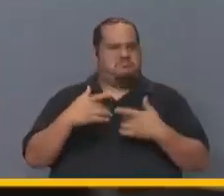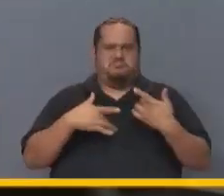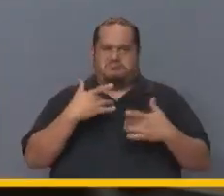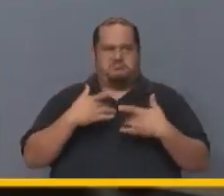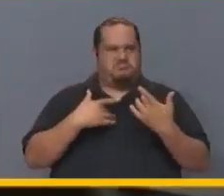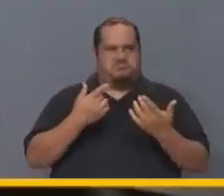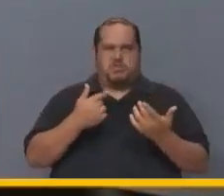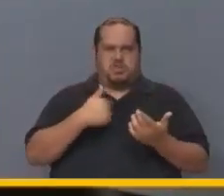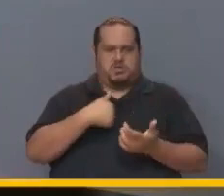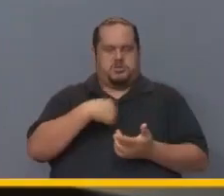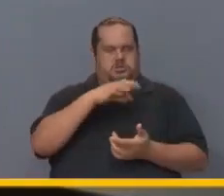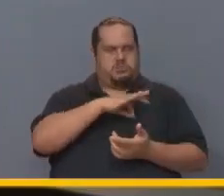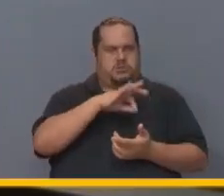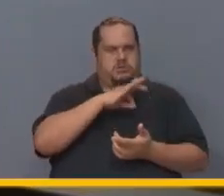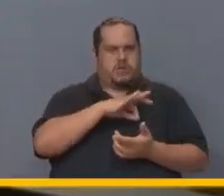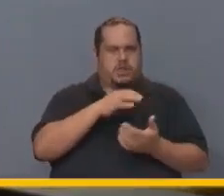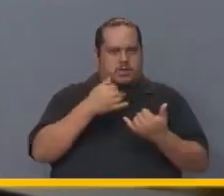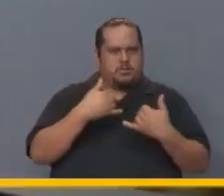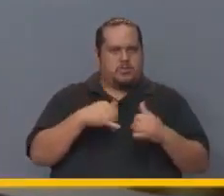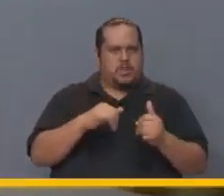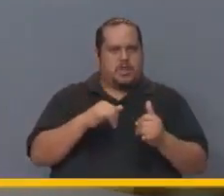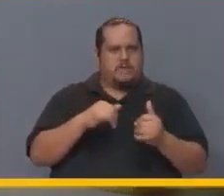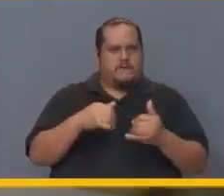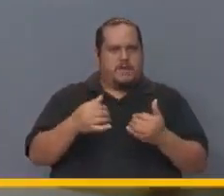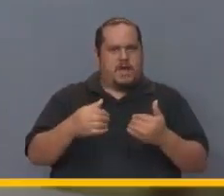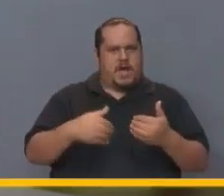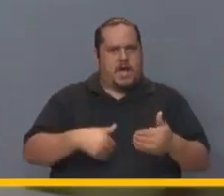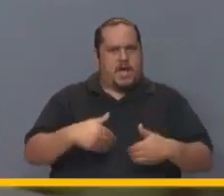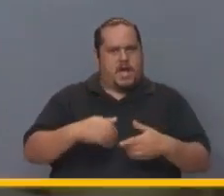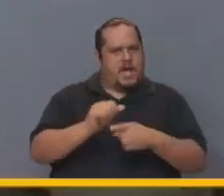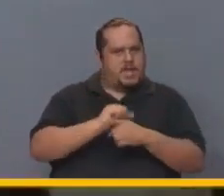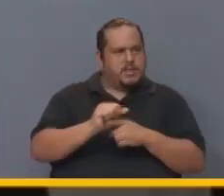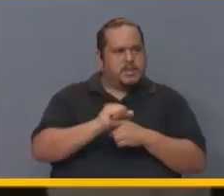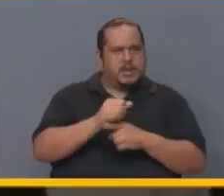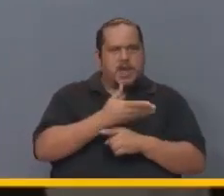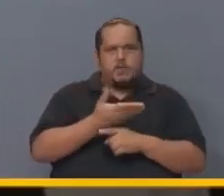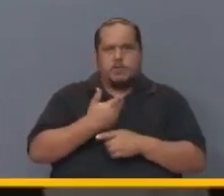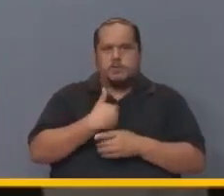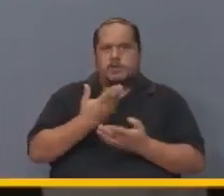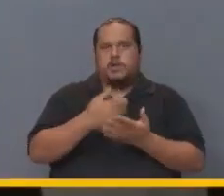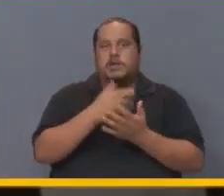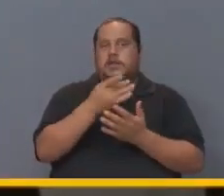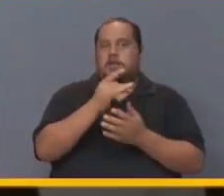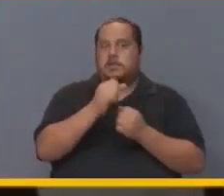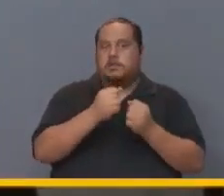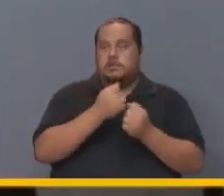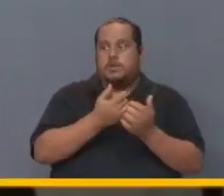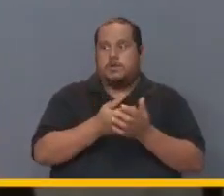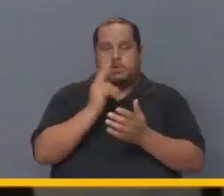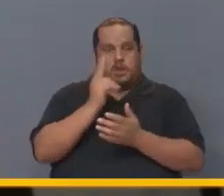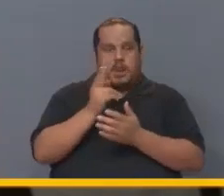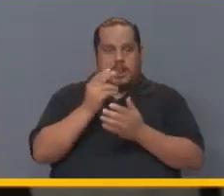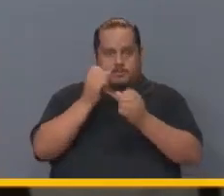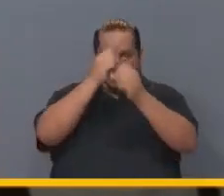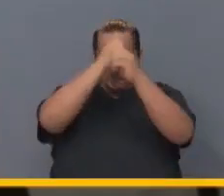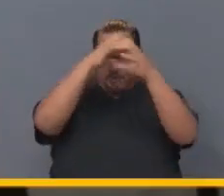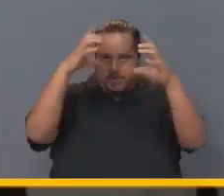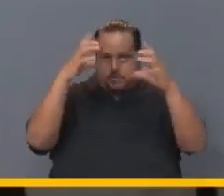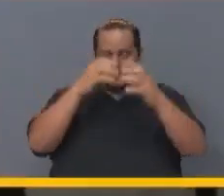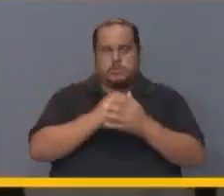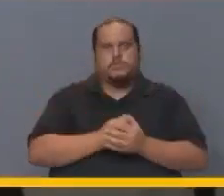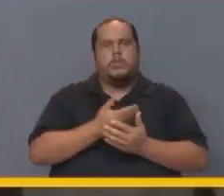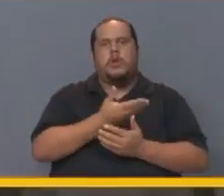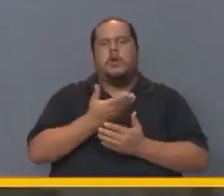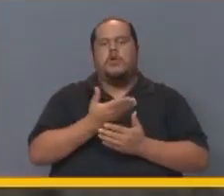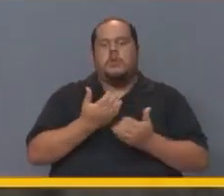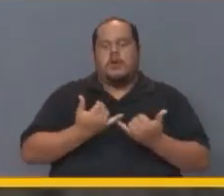soy un privilegiado que todavía entrena y se esfuerza como cuando tenía 18 años, que mantiene la misma ilusión. Cuando